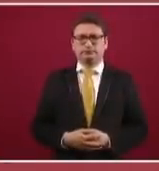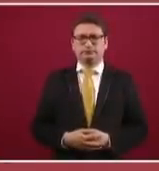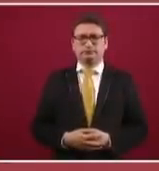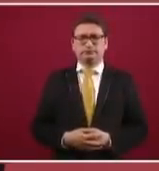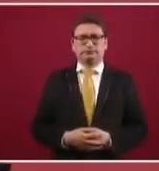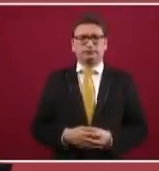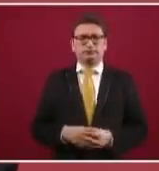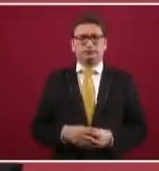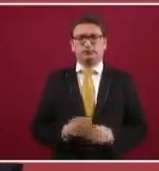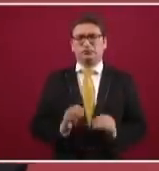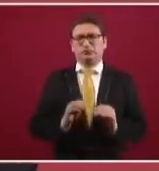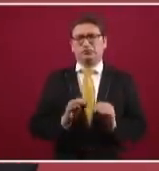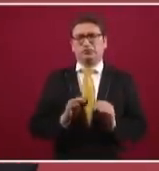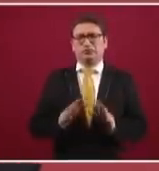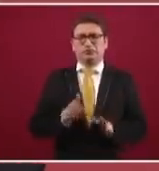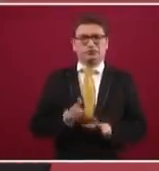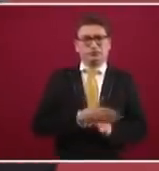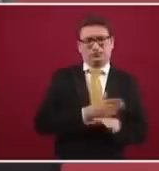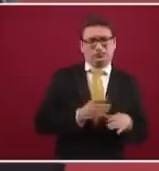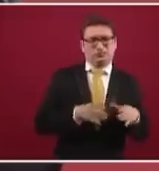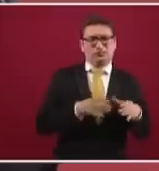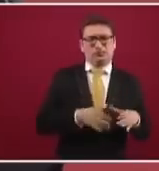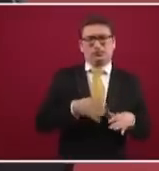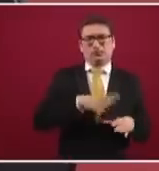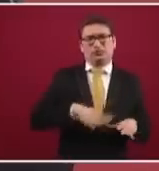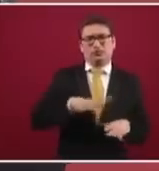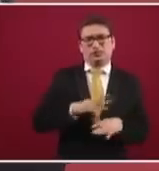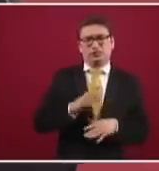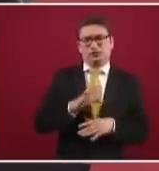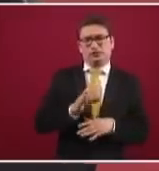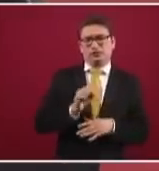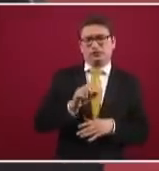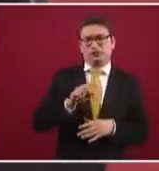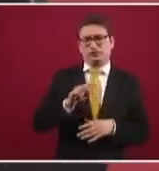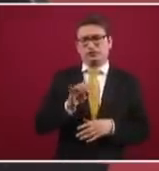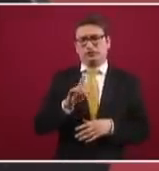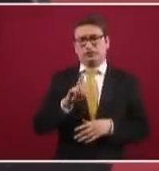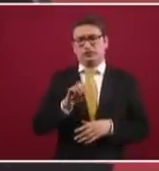¿El conservadurismo qué es? Pues conservar,